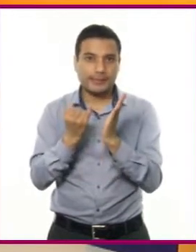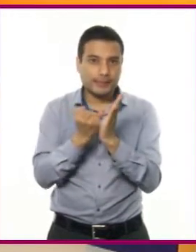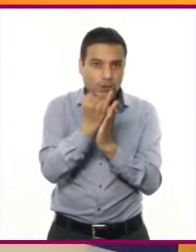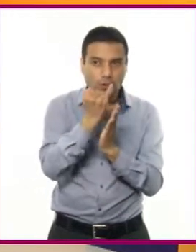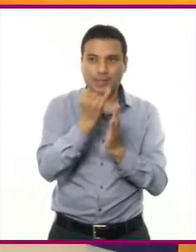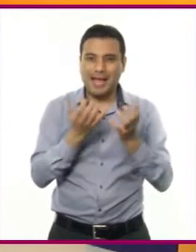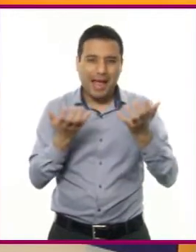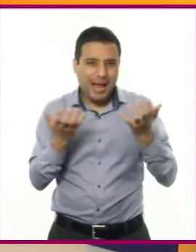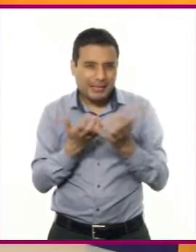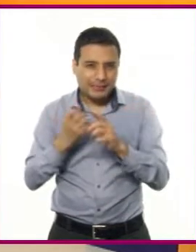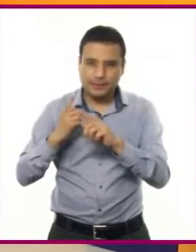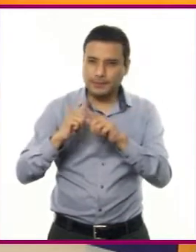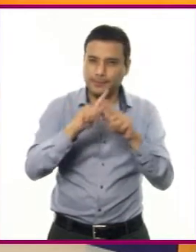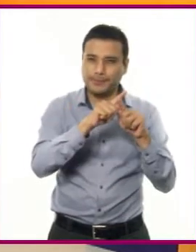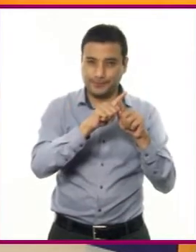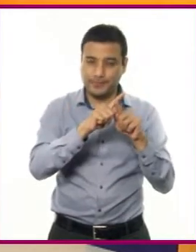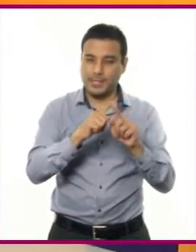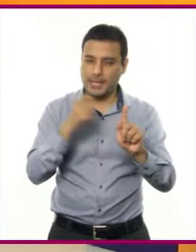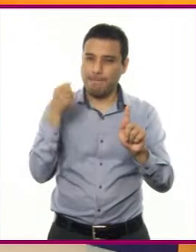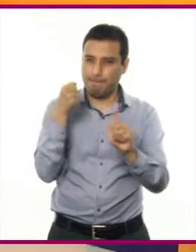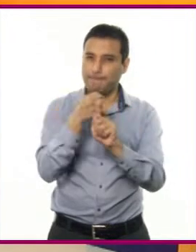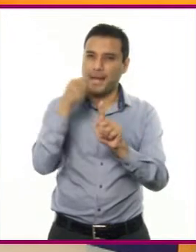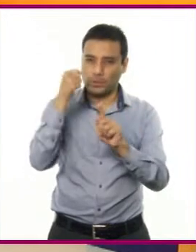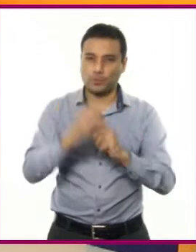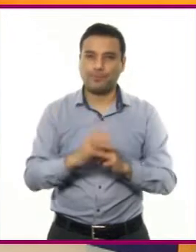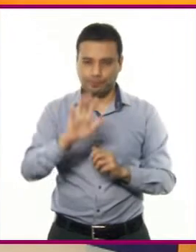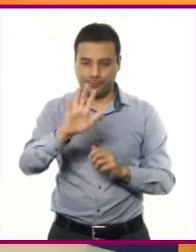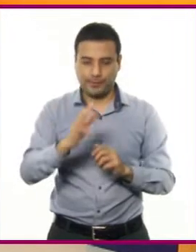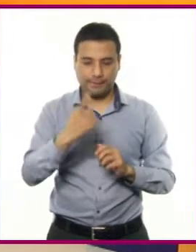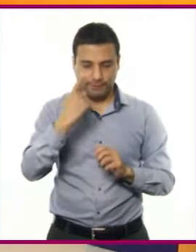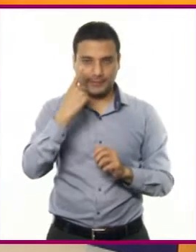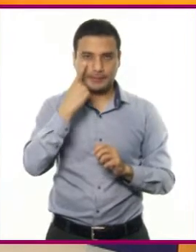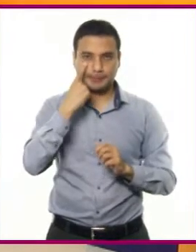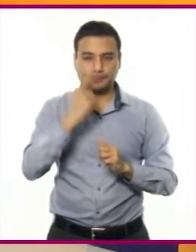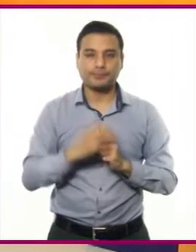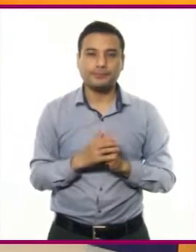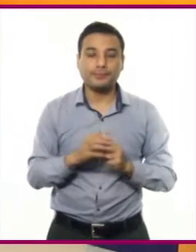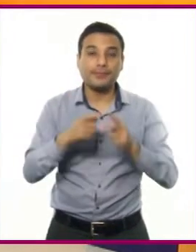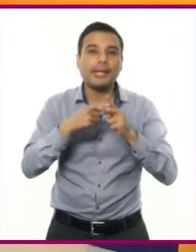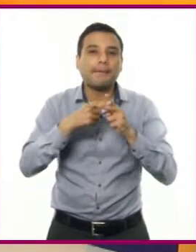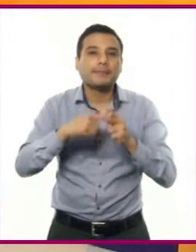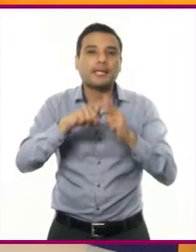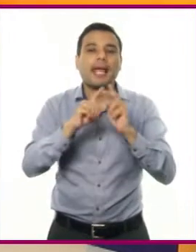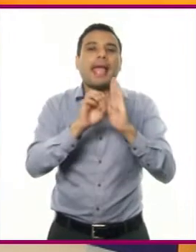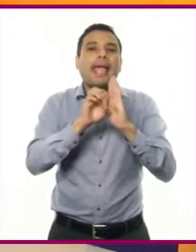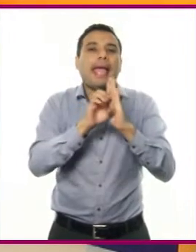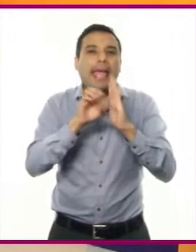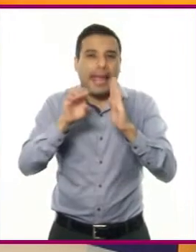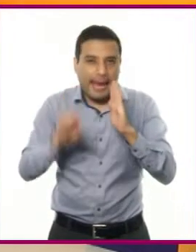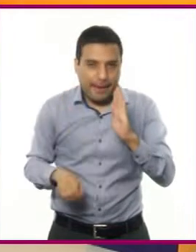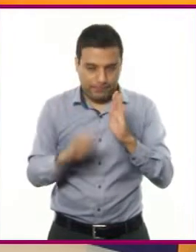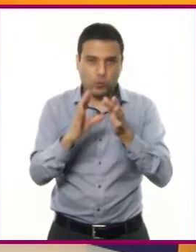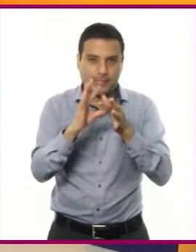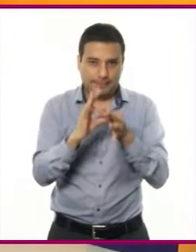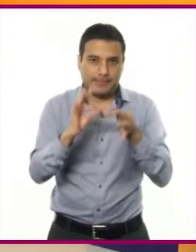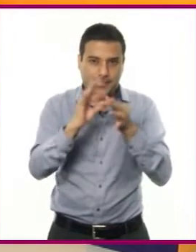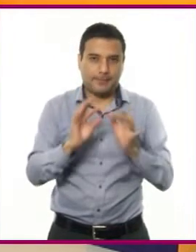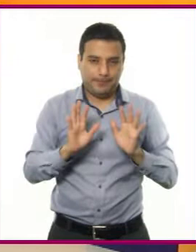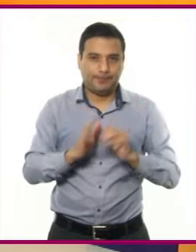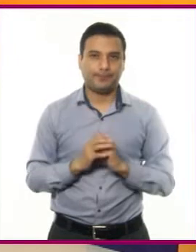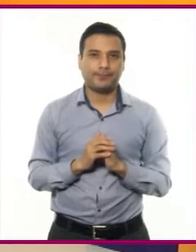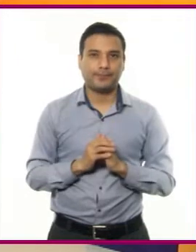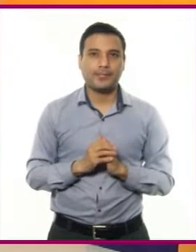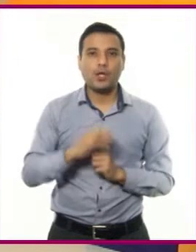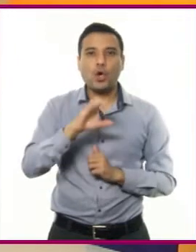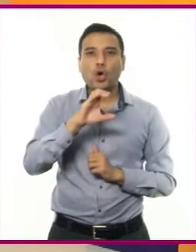las acciones. Maestra, ¿qué le parece si iniciamos con algún ejemplo de sustancia adictiva como lo es